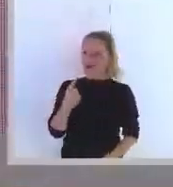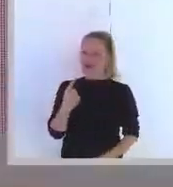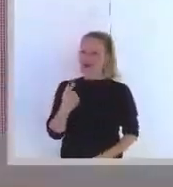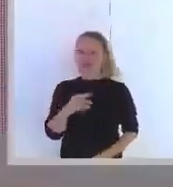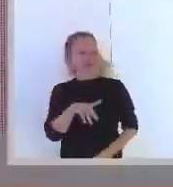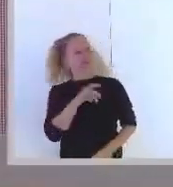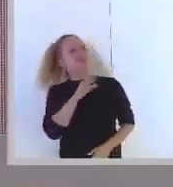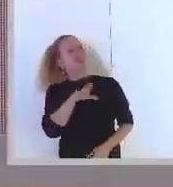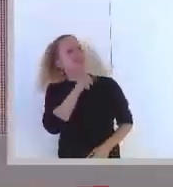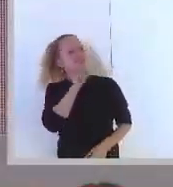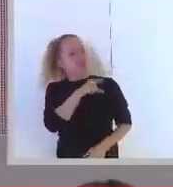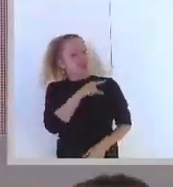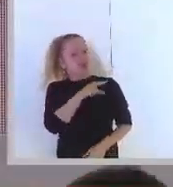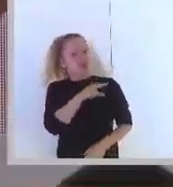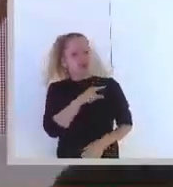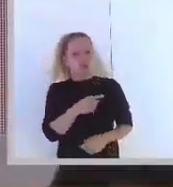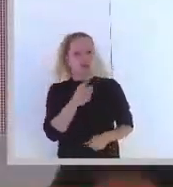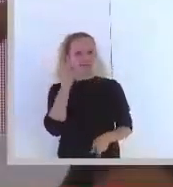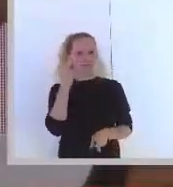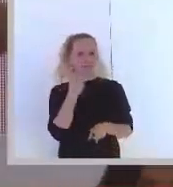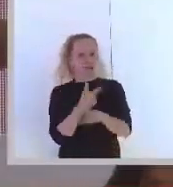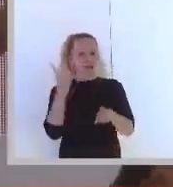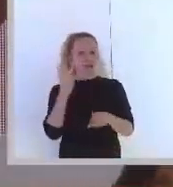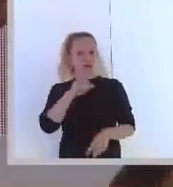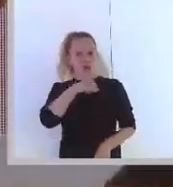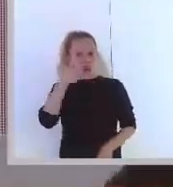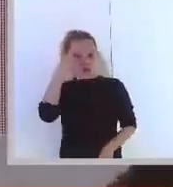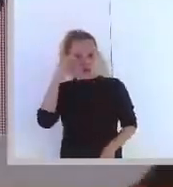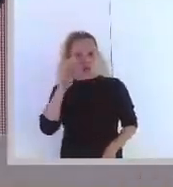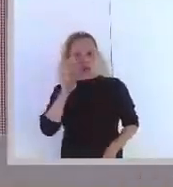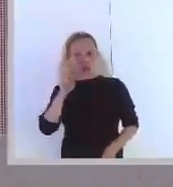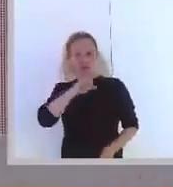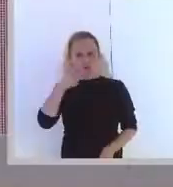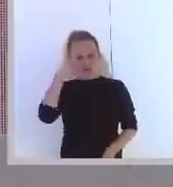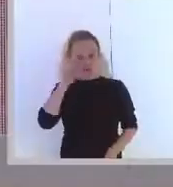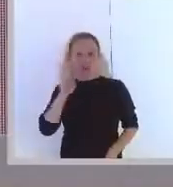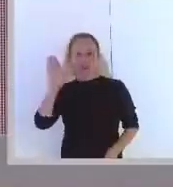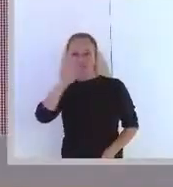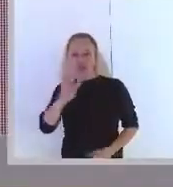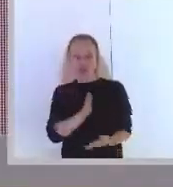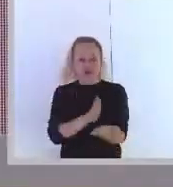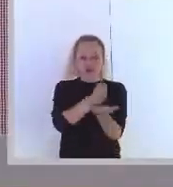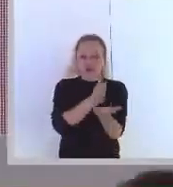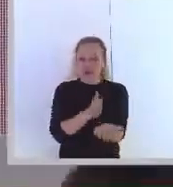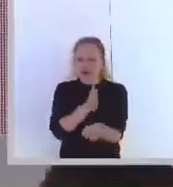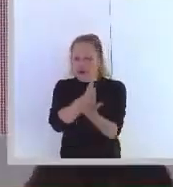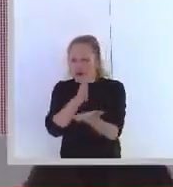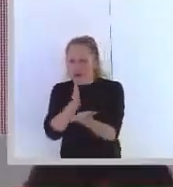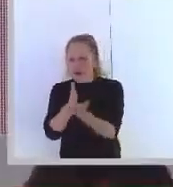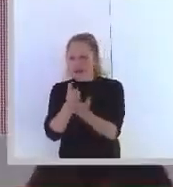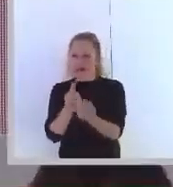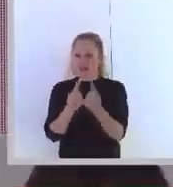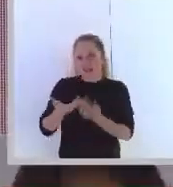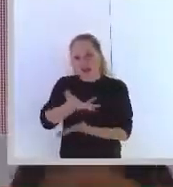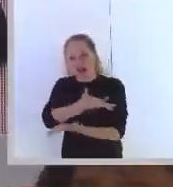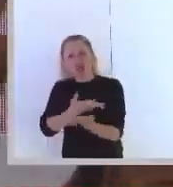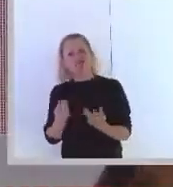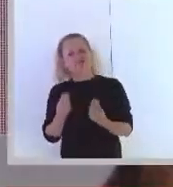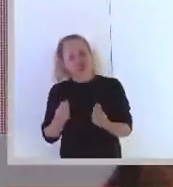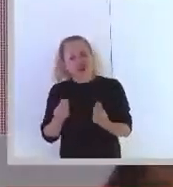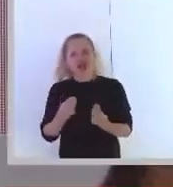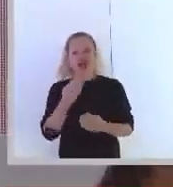no consideraba que era peligroso que el gobierno abriera tantos lugares y frentes de diálogo, que